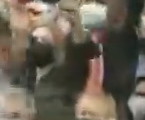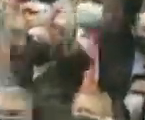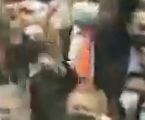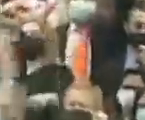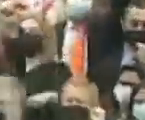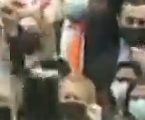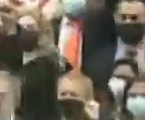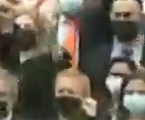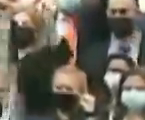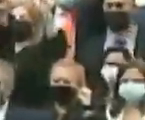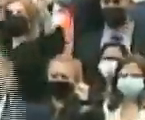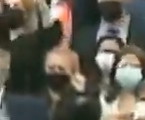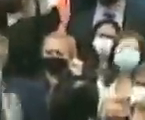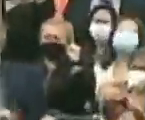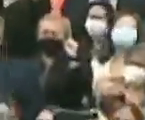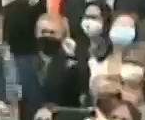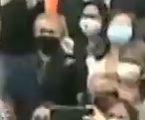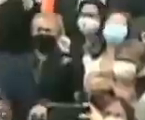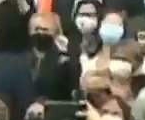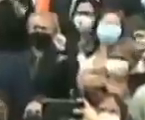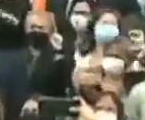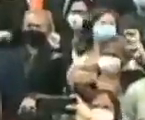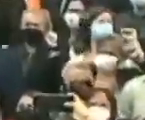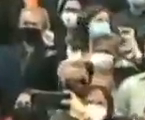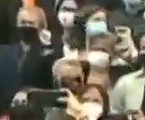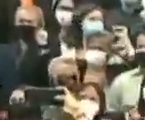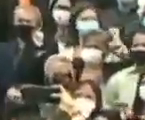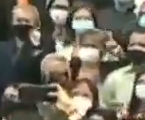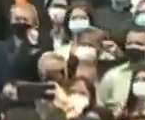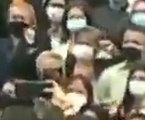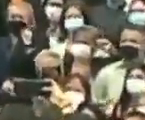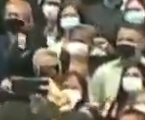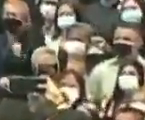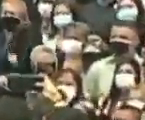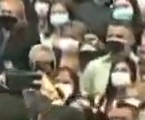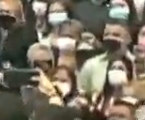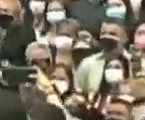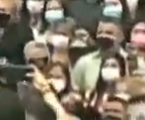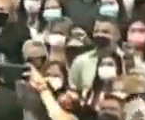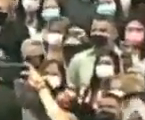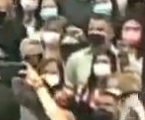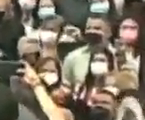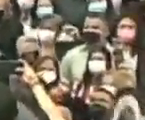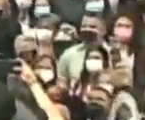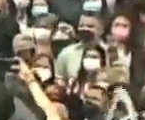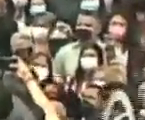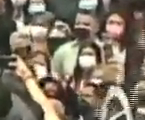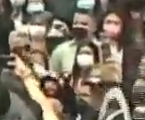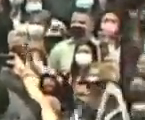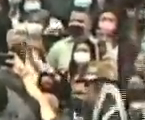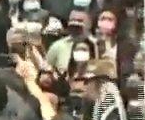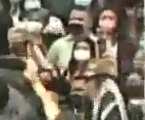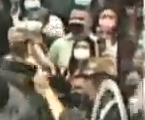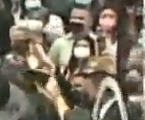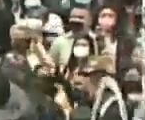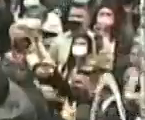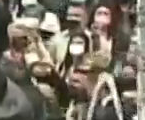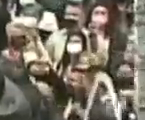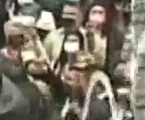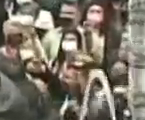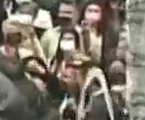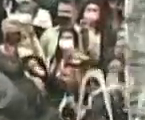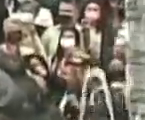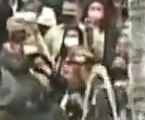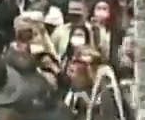Vemos cómo alzan el puño los parlamentarios y parlamentarias para posar para esta foto